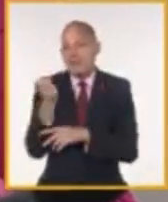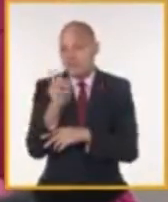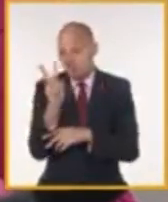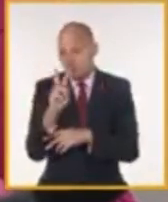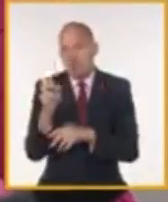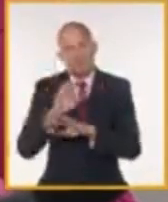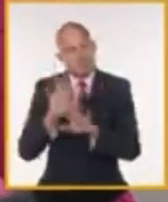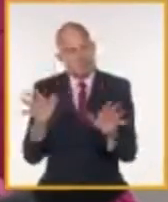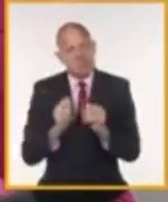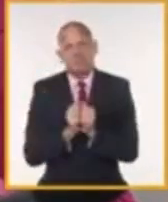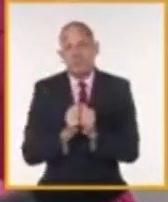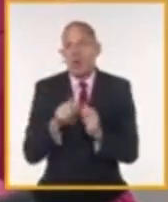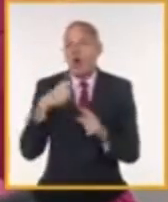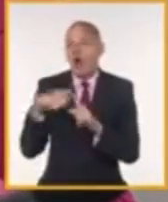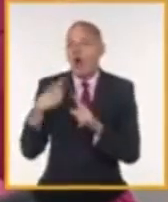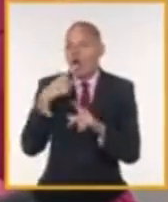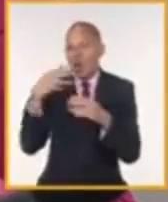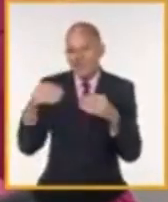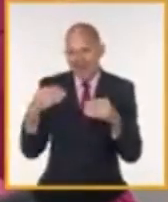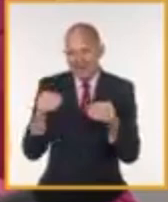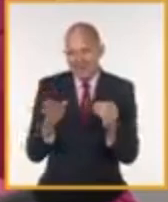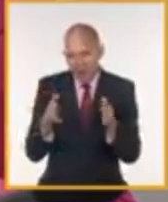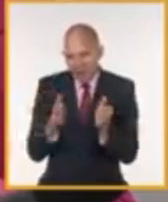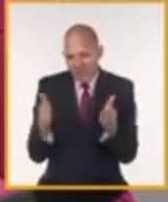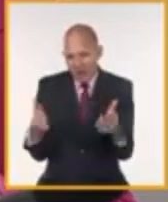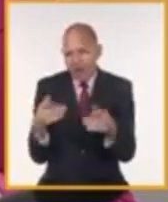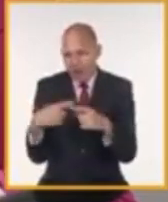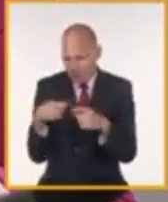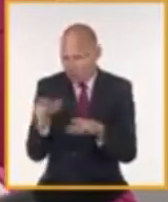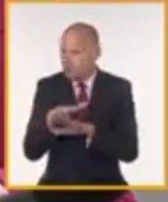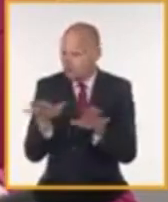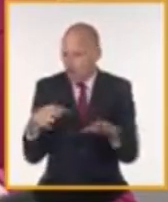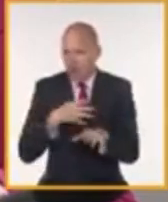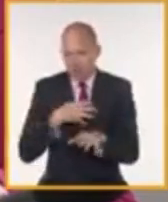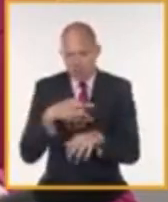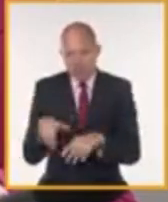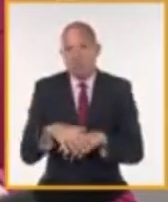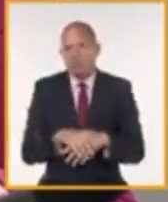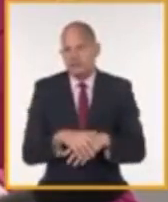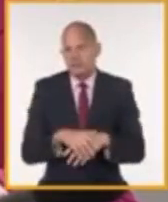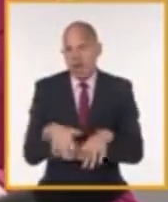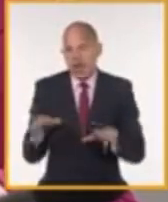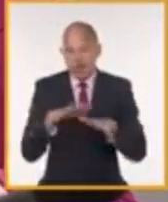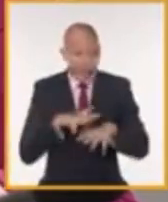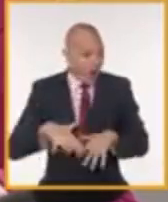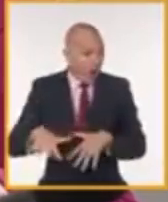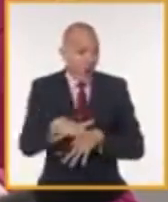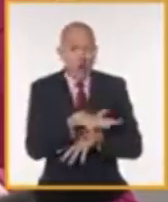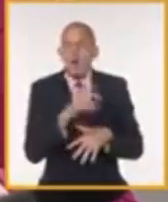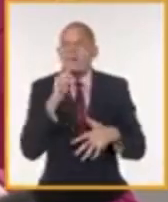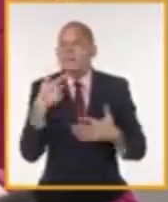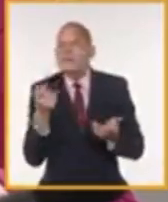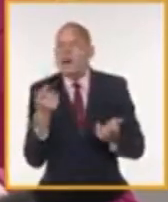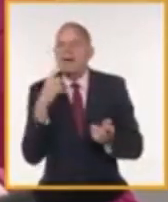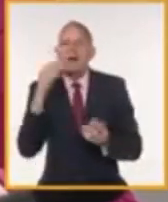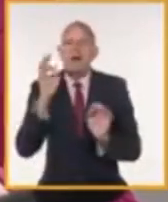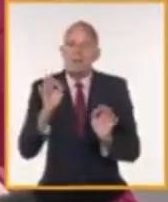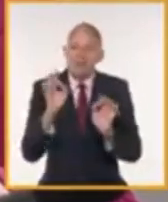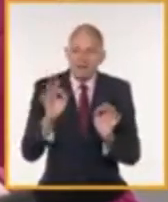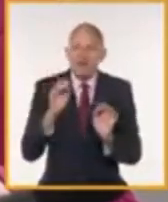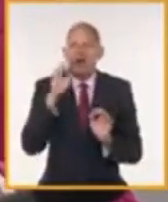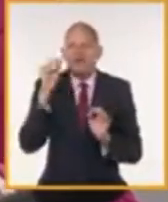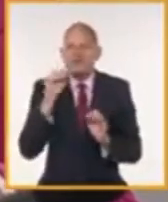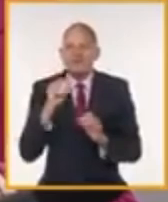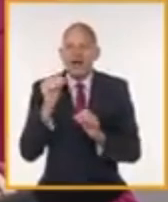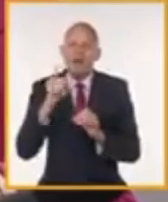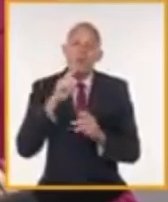plásticos, todo priorizando la actividad acuícola, que es el reto de desarrollar y